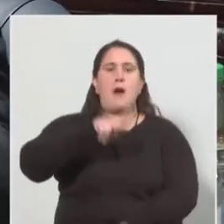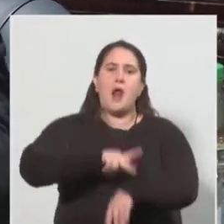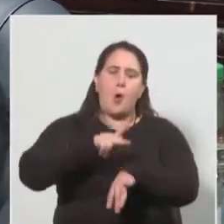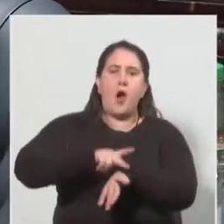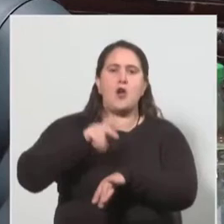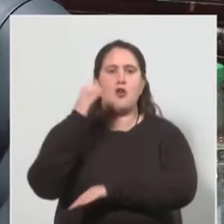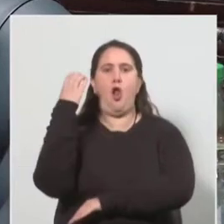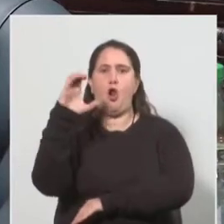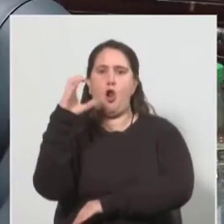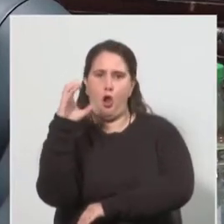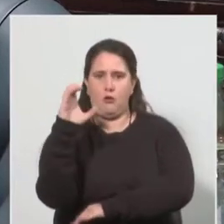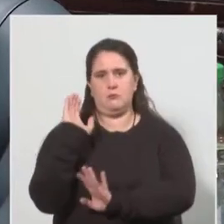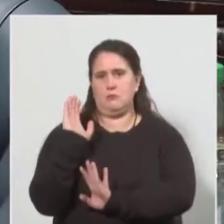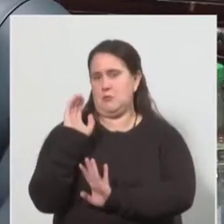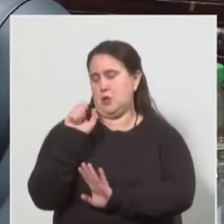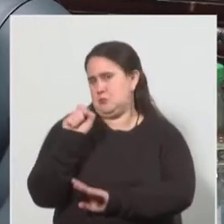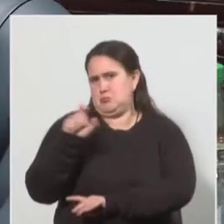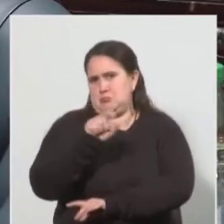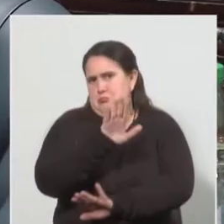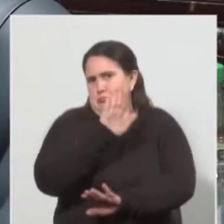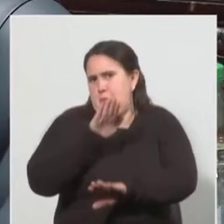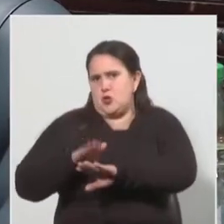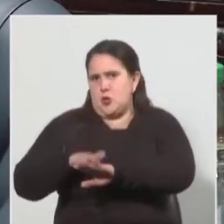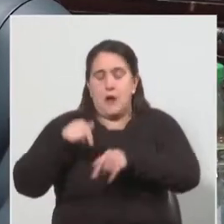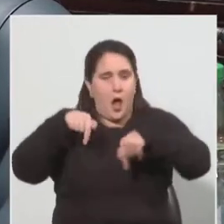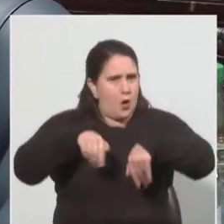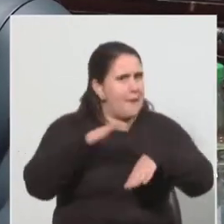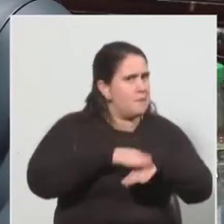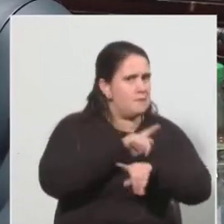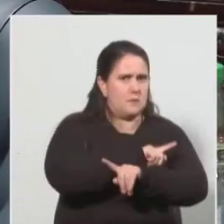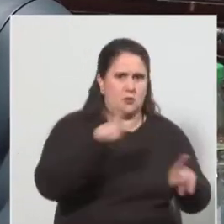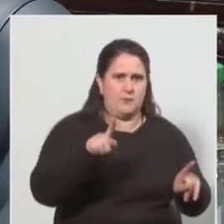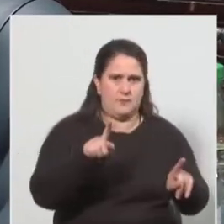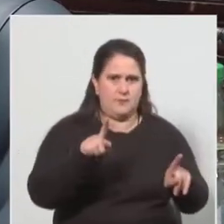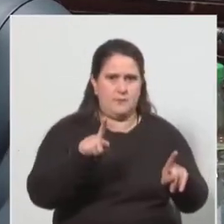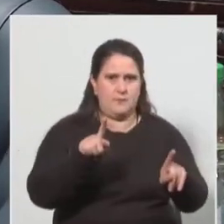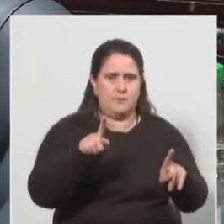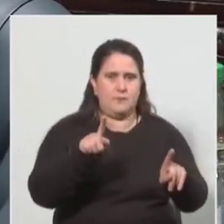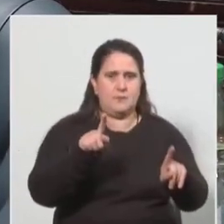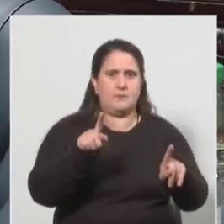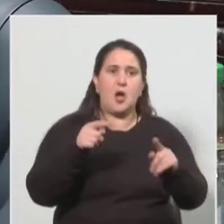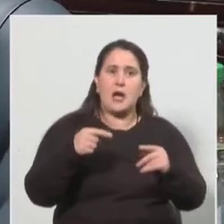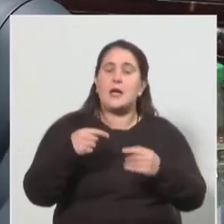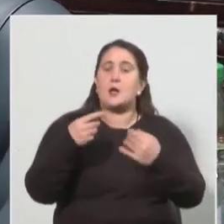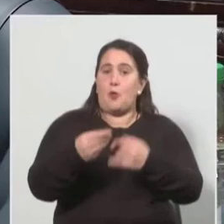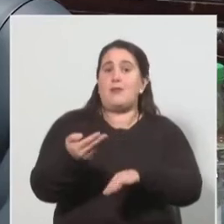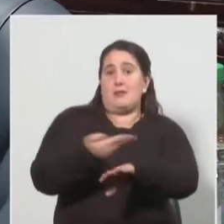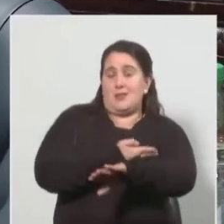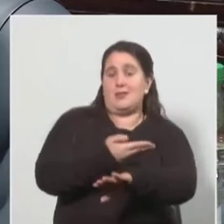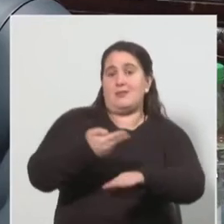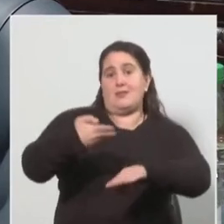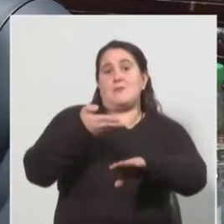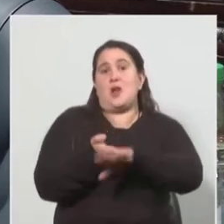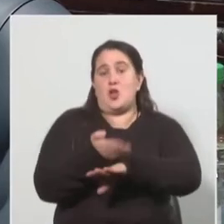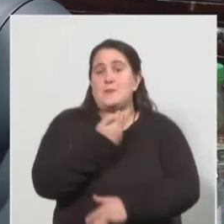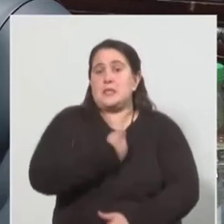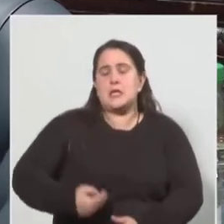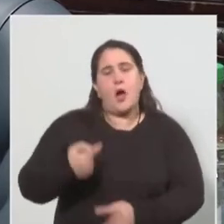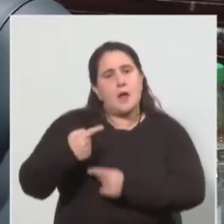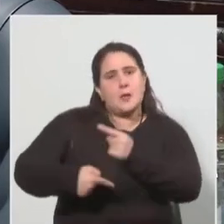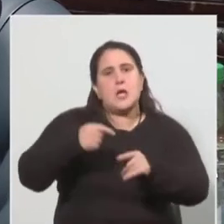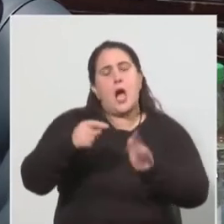de Colombia, lo que corresponda. No es este el ámbito. Vamos a seguir, tal como lo solicitó la señora